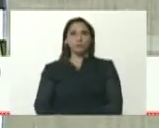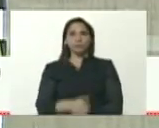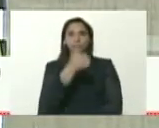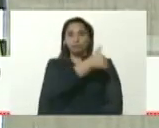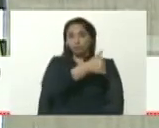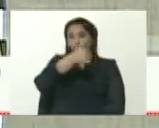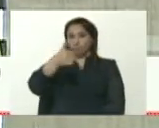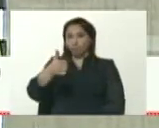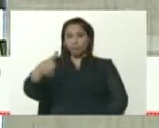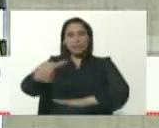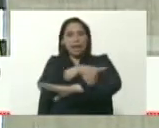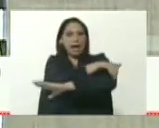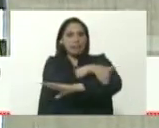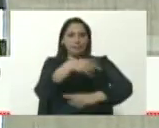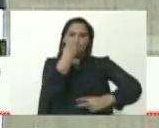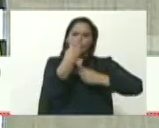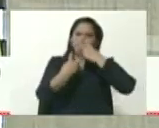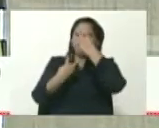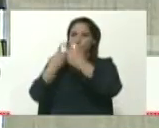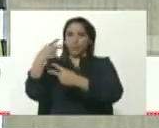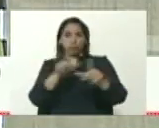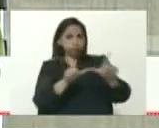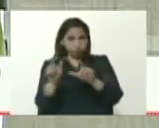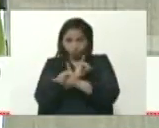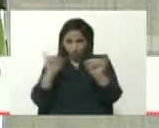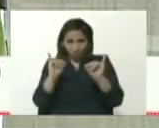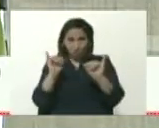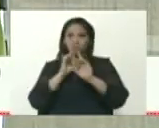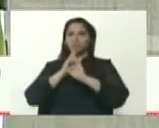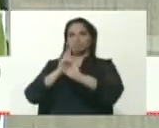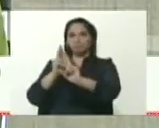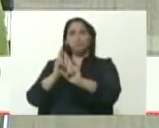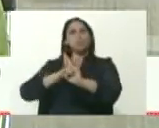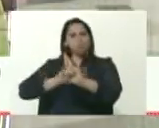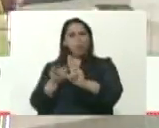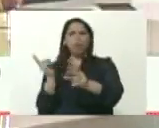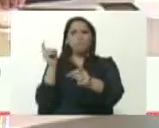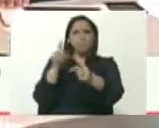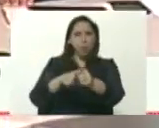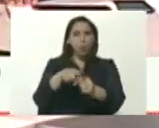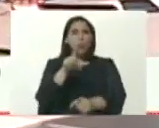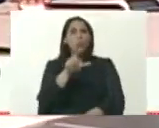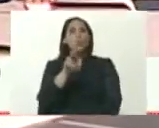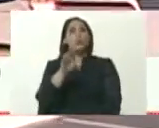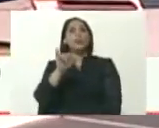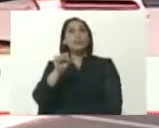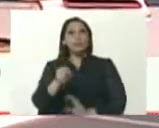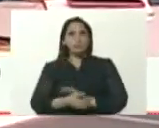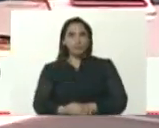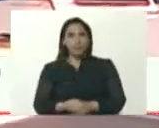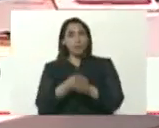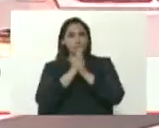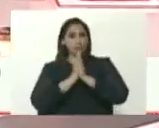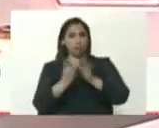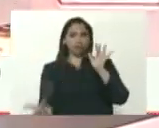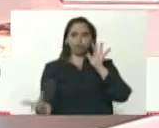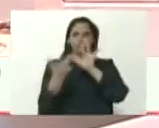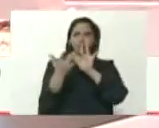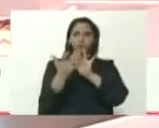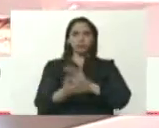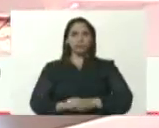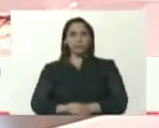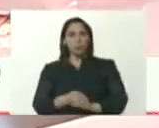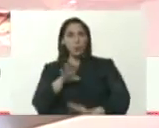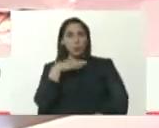cada calle. ¿Listo? Bueno, ahí te puedes incorporar, Luis Yara, ¿no? Articulándote, ¿no?, a